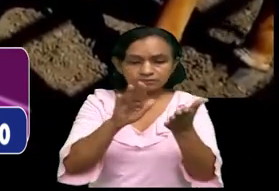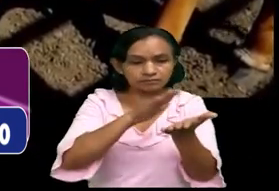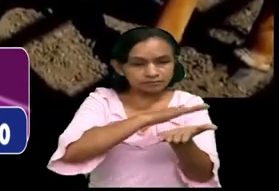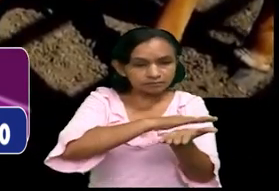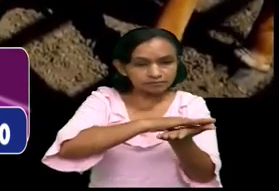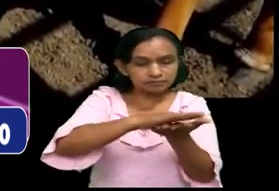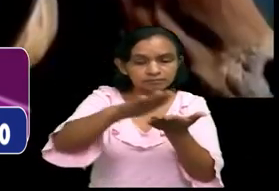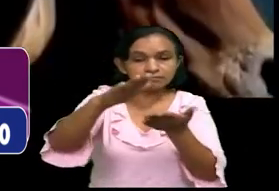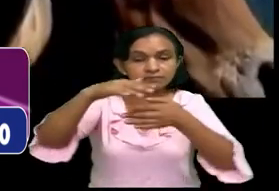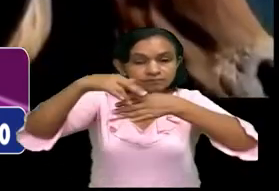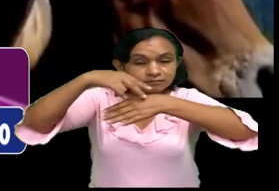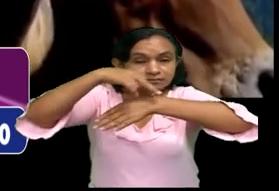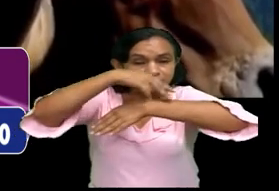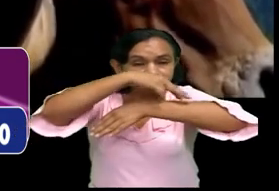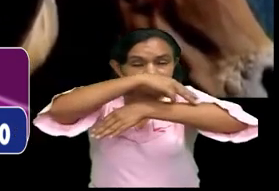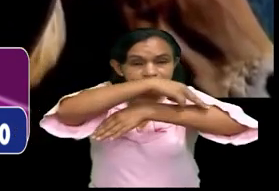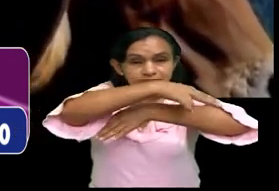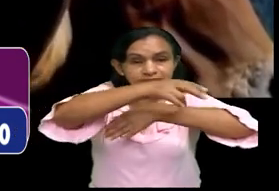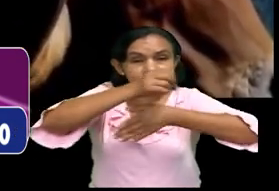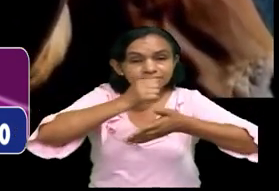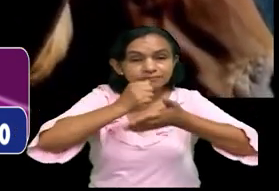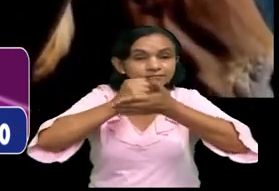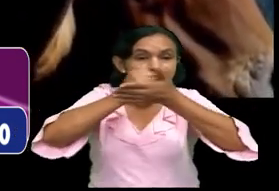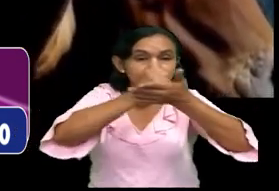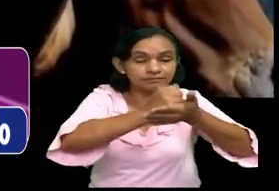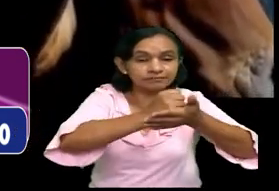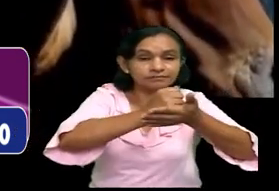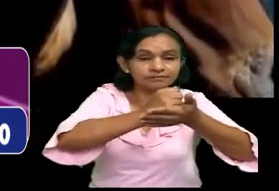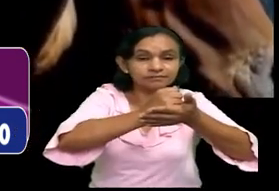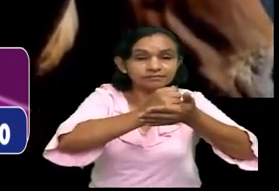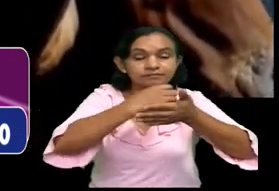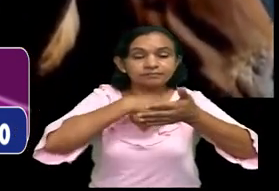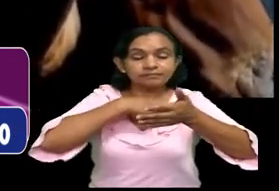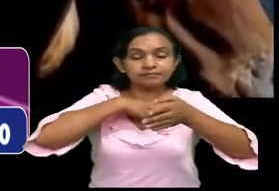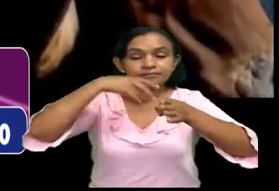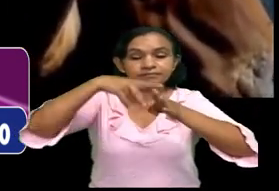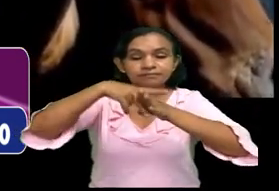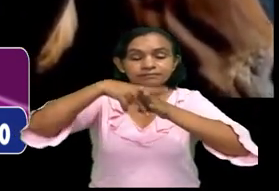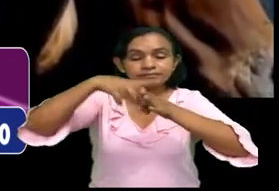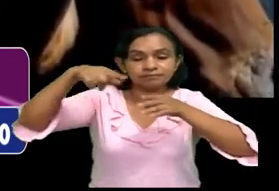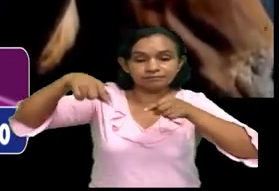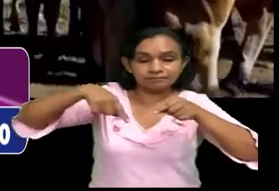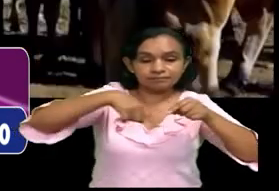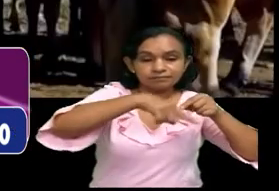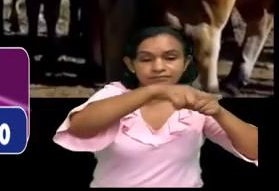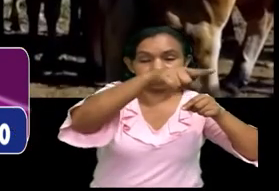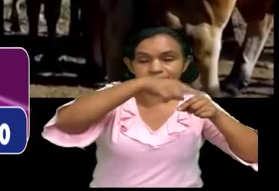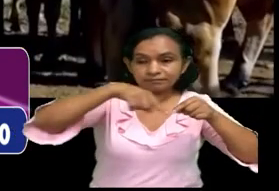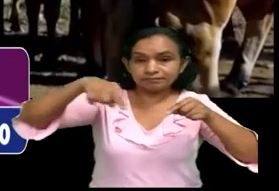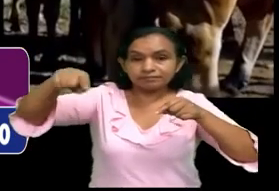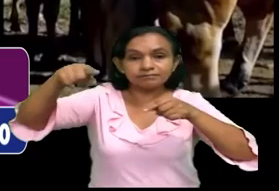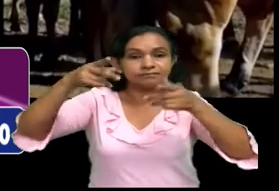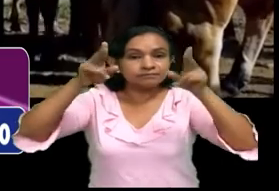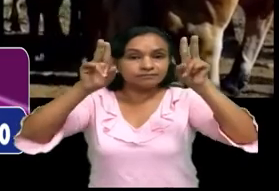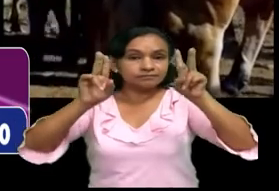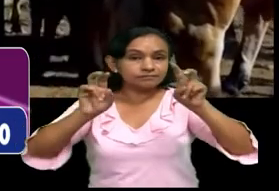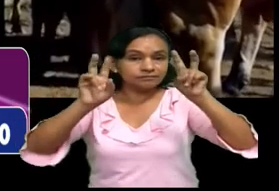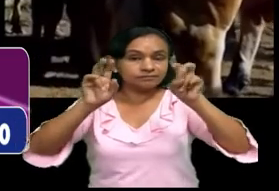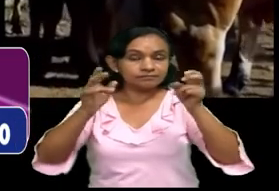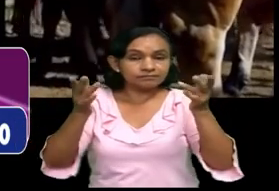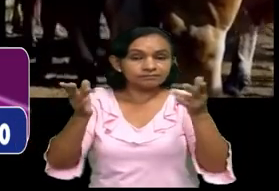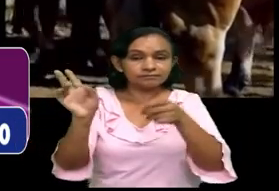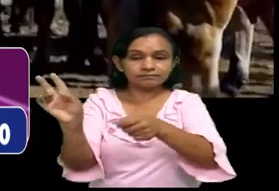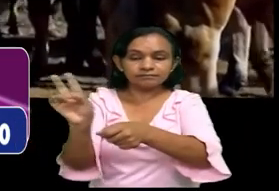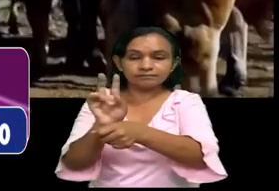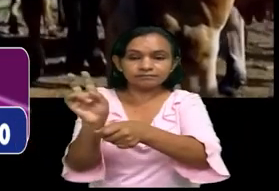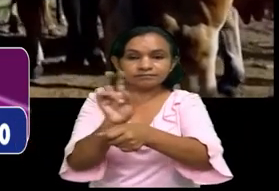de estos caminos, que son los caminos que llegan y pasan por nuestra finca. Entonces, el tema, digamos, de la